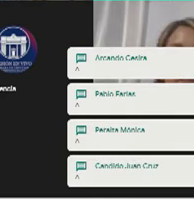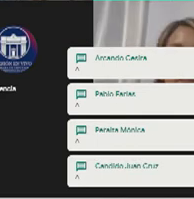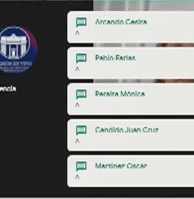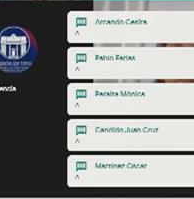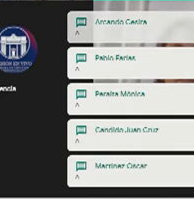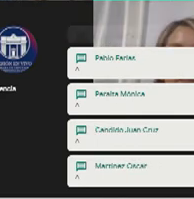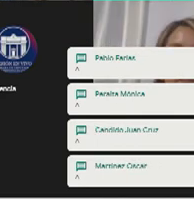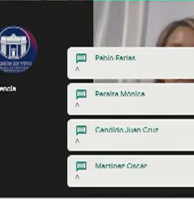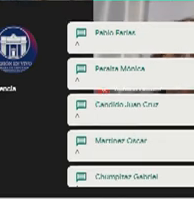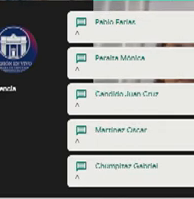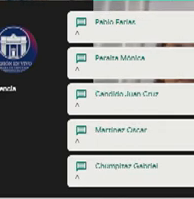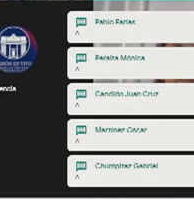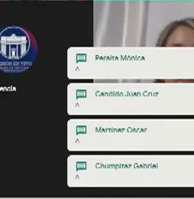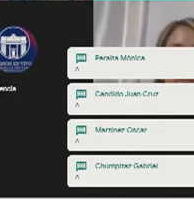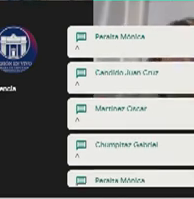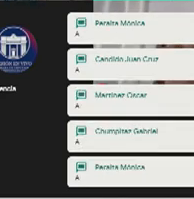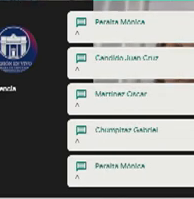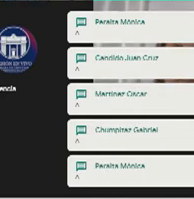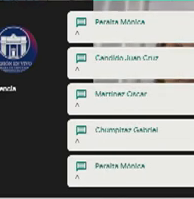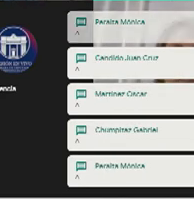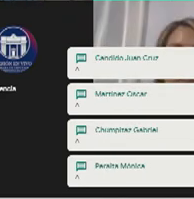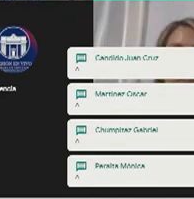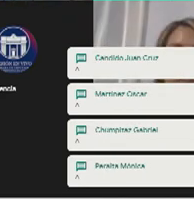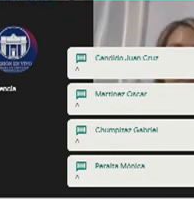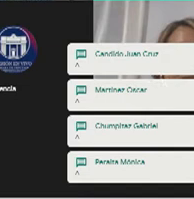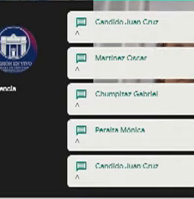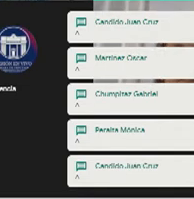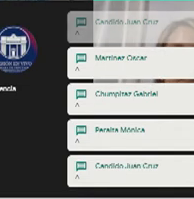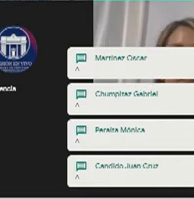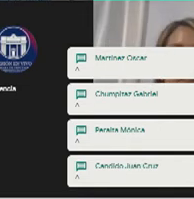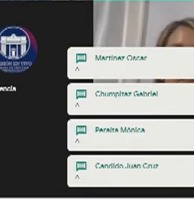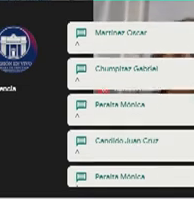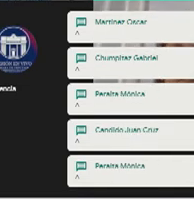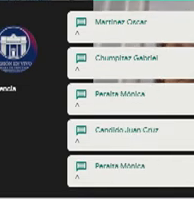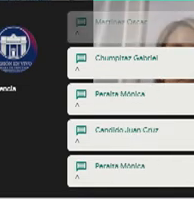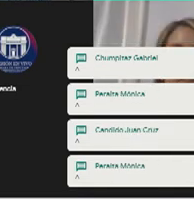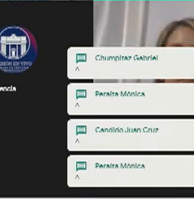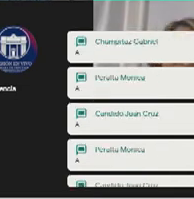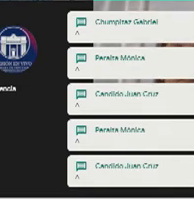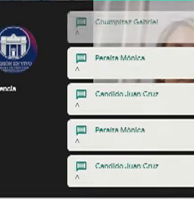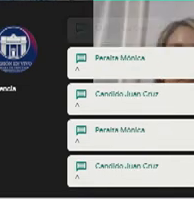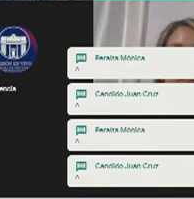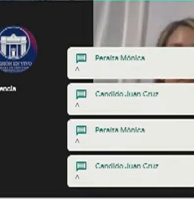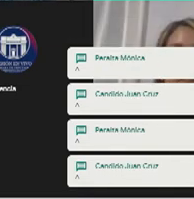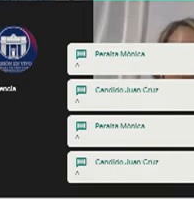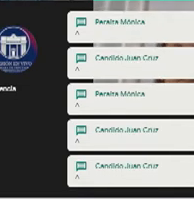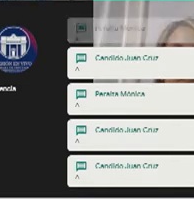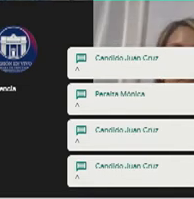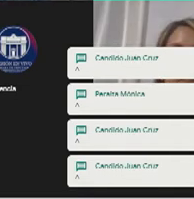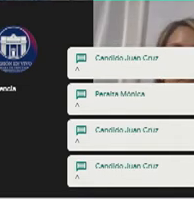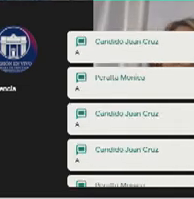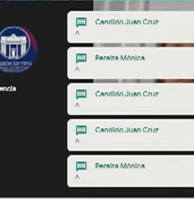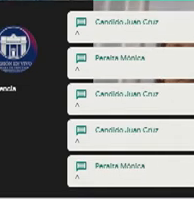artículo 12 de forma en consecuencia el proyecto de ley recibe sanción de la cámara de diputados y se